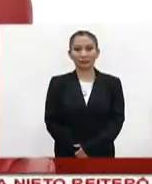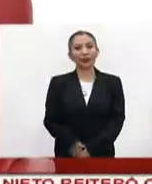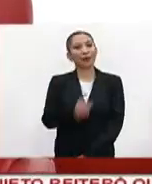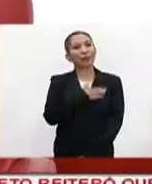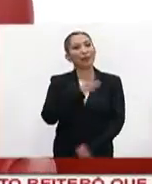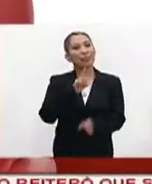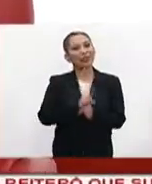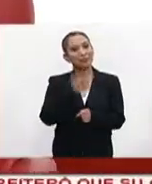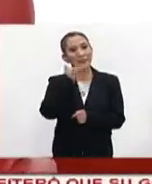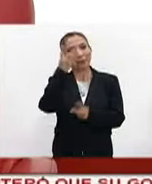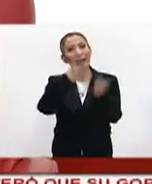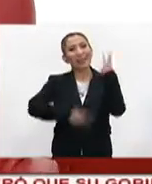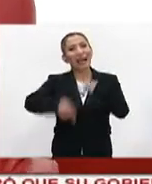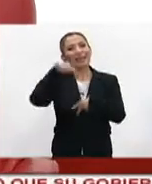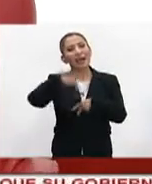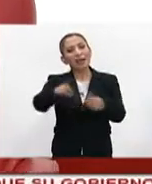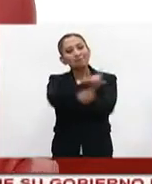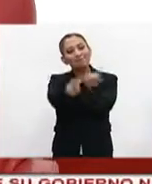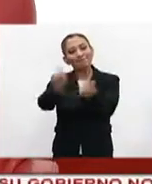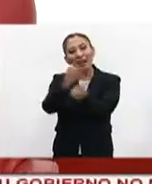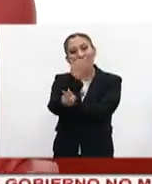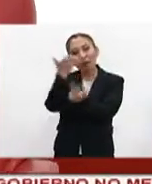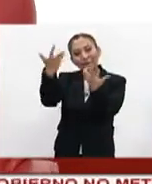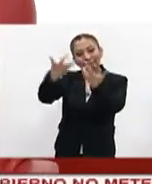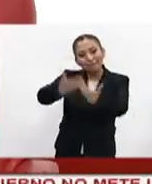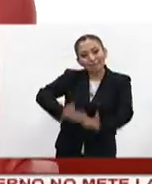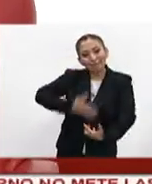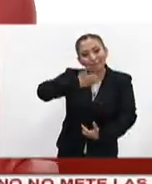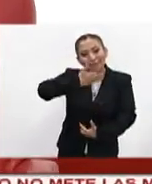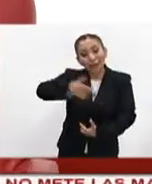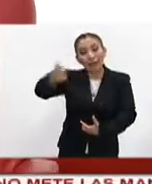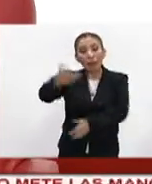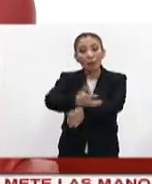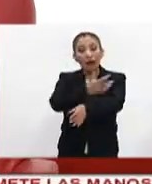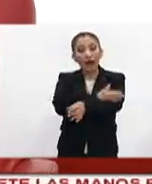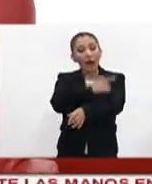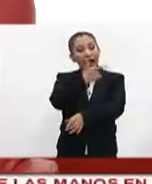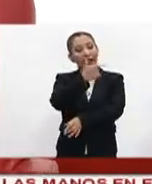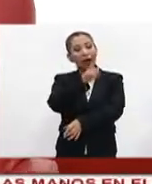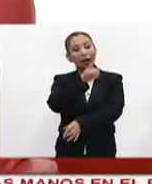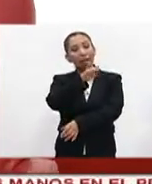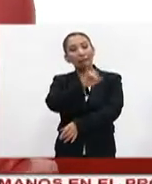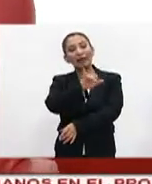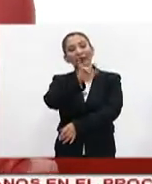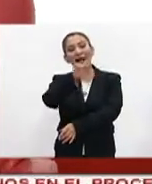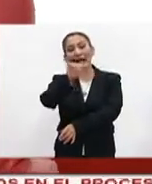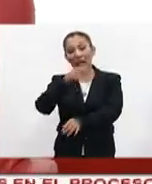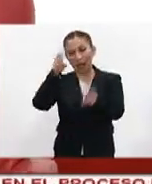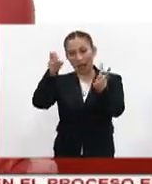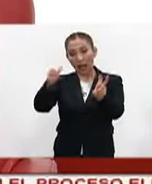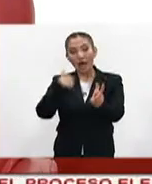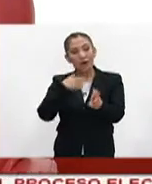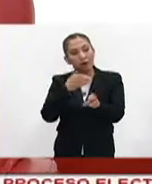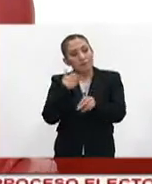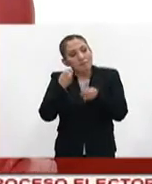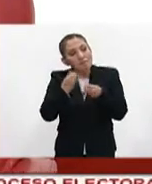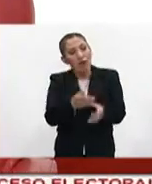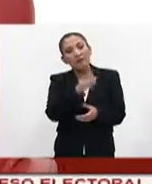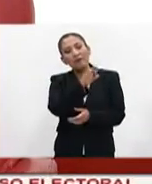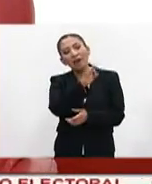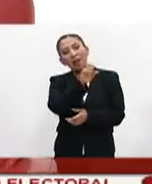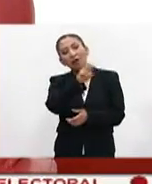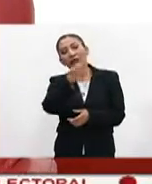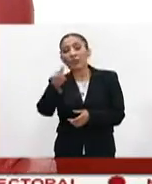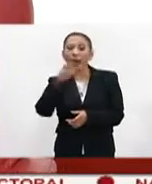Muy buenos días, pues bienvenidos a Convivencia Escolar Armónica y hoy nos acompaña Gaby Delgado de A Favor de lo Mejor, que nos trae